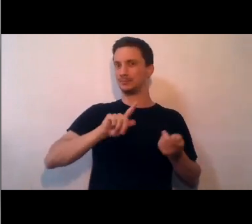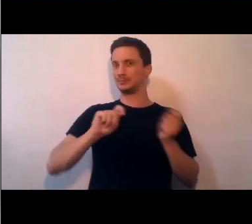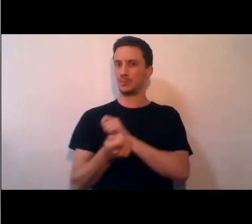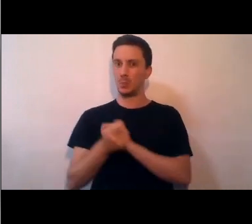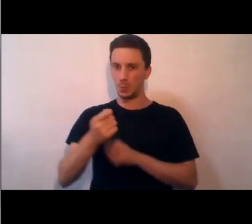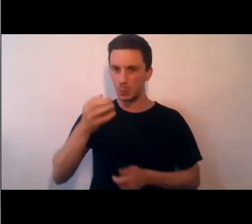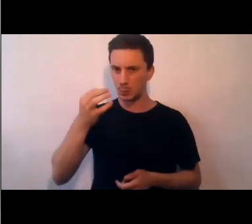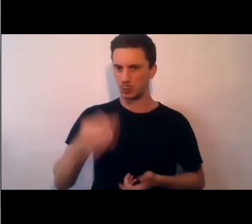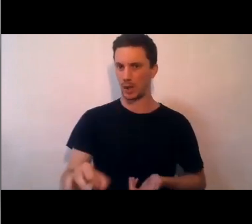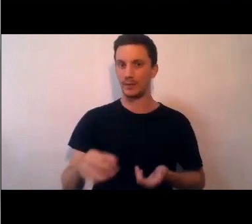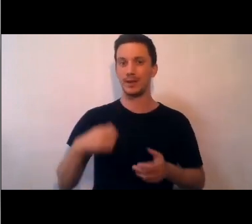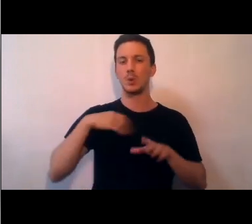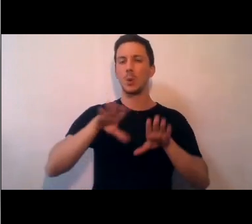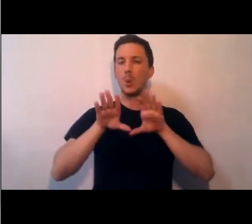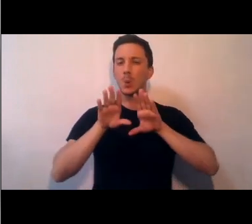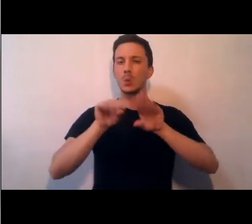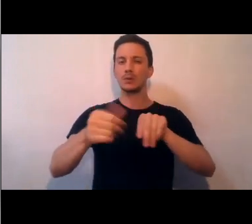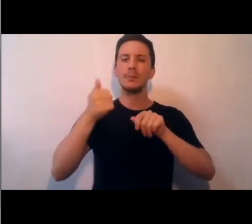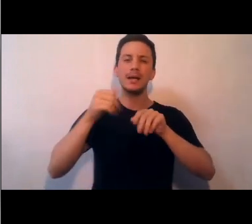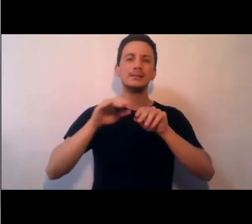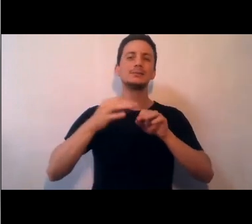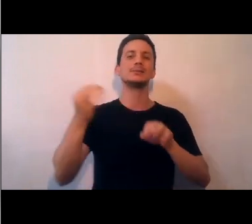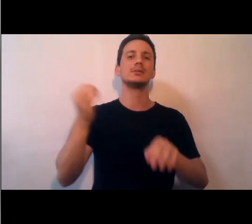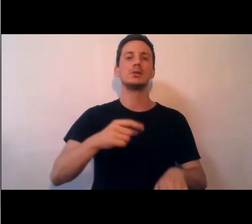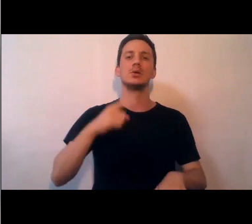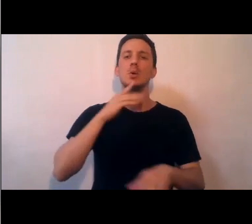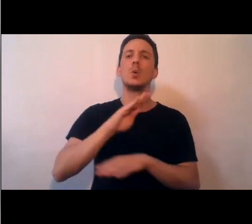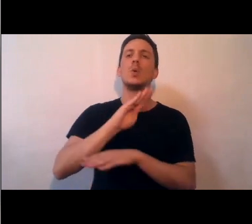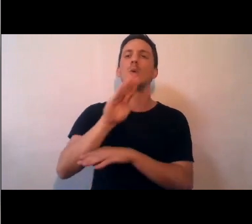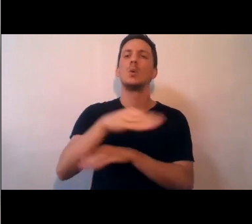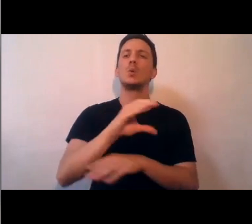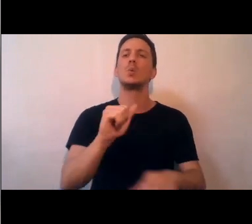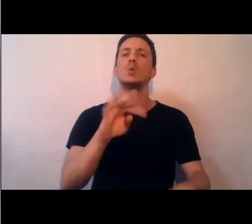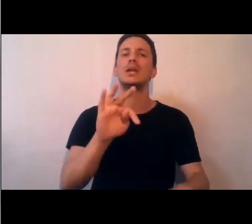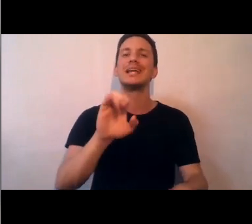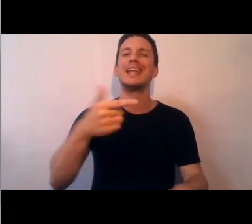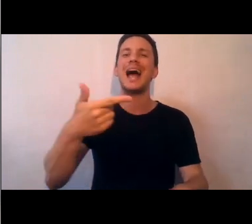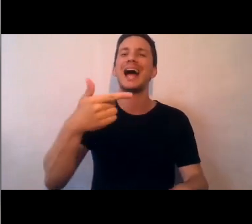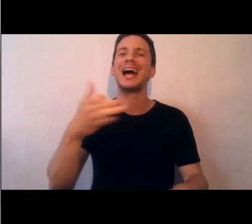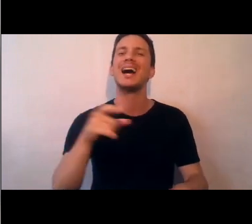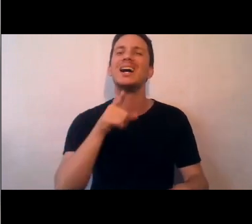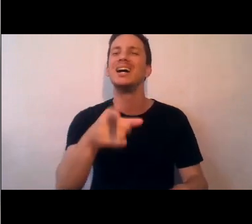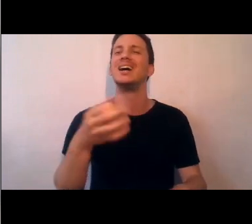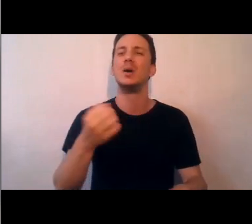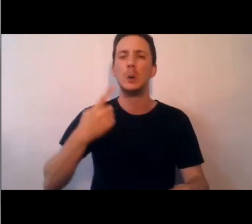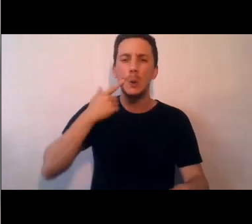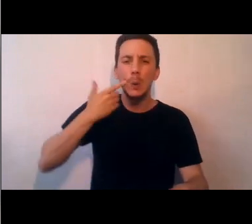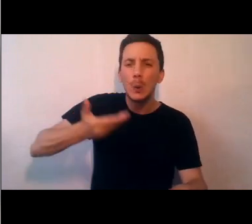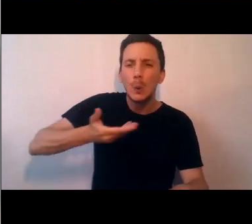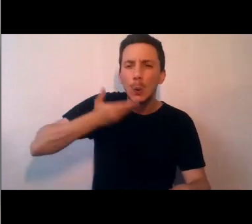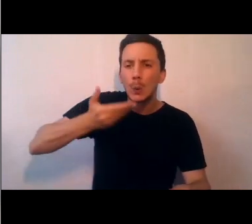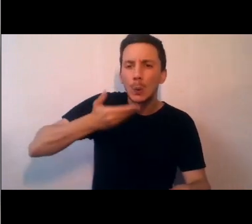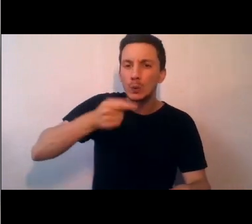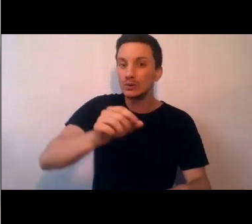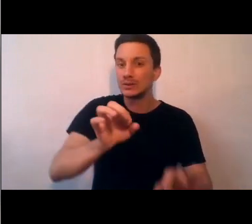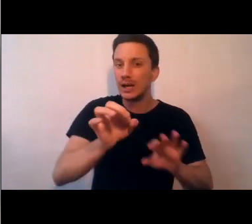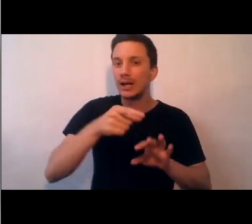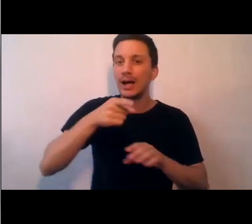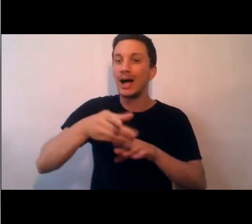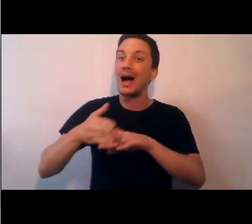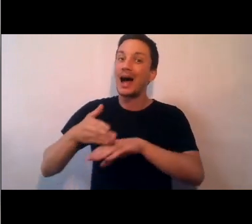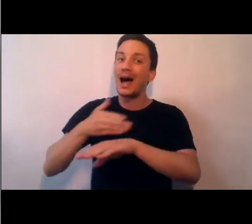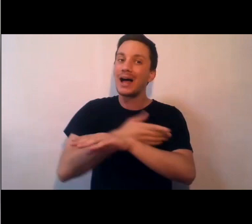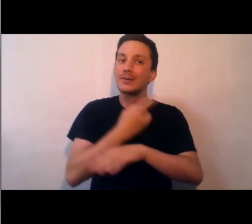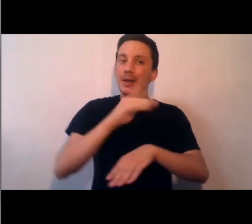pero el que más utilizado es el curetaje, que veis que es esta cucharita. Siempre antes se ha de aplicar un anestésico